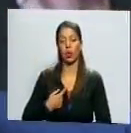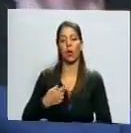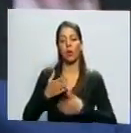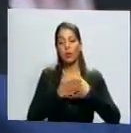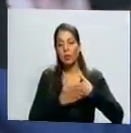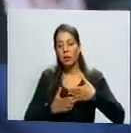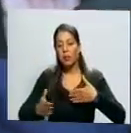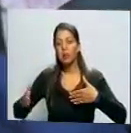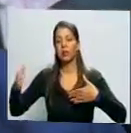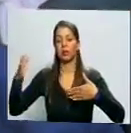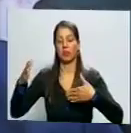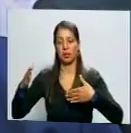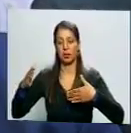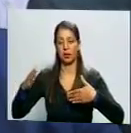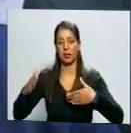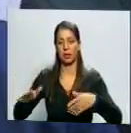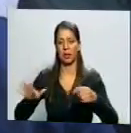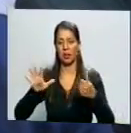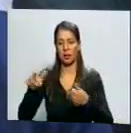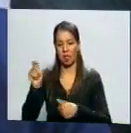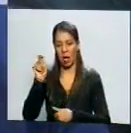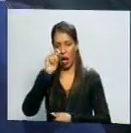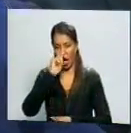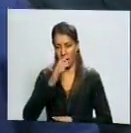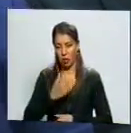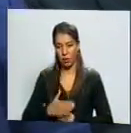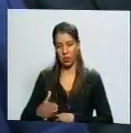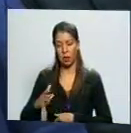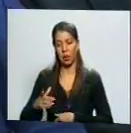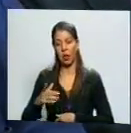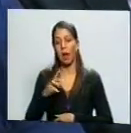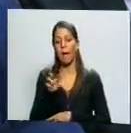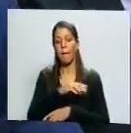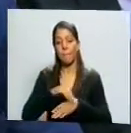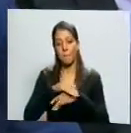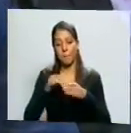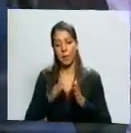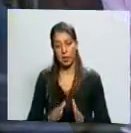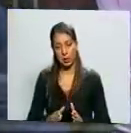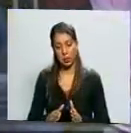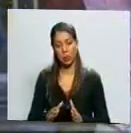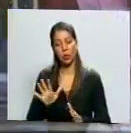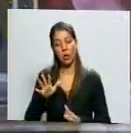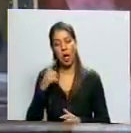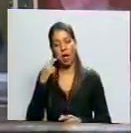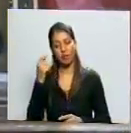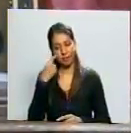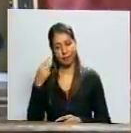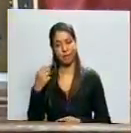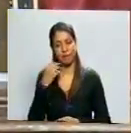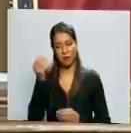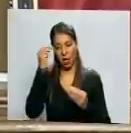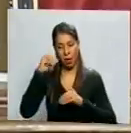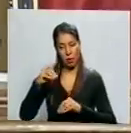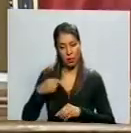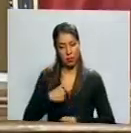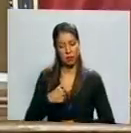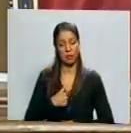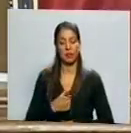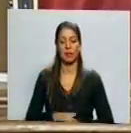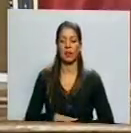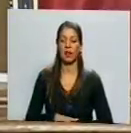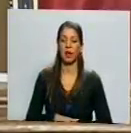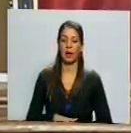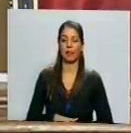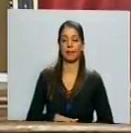próximo sexenio, bueno, y aquí está el ministro de Planificación para que lo ratifique. Así que bueno, compatriotas, yo creo que bien